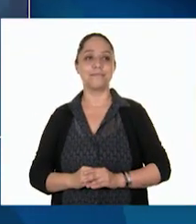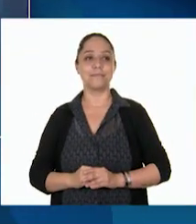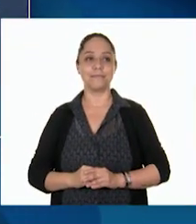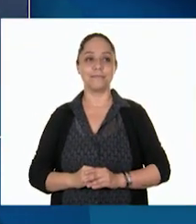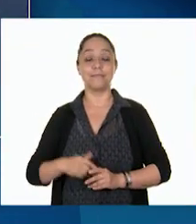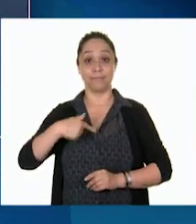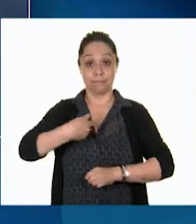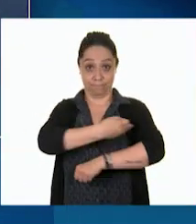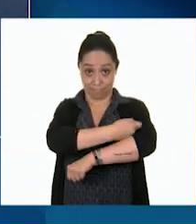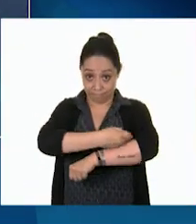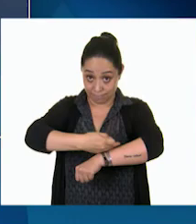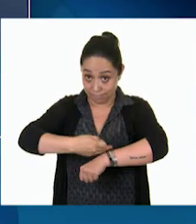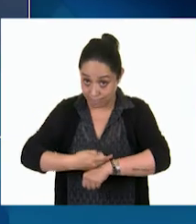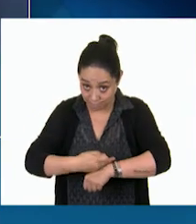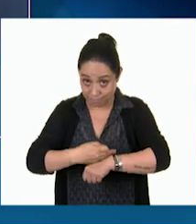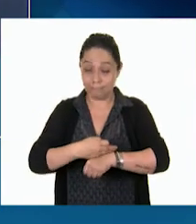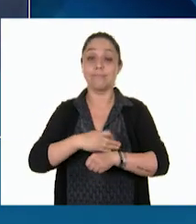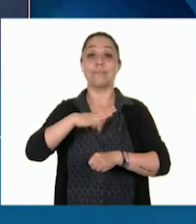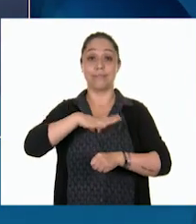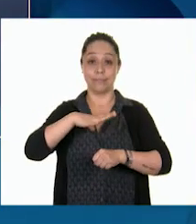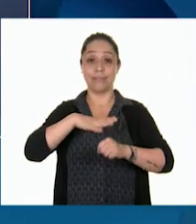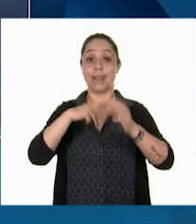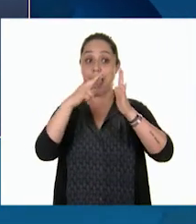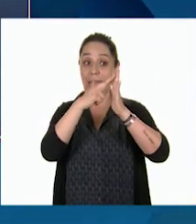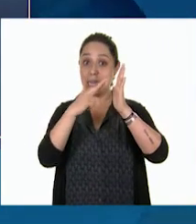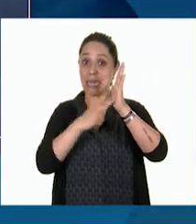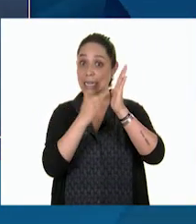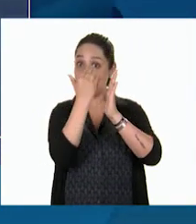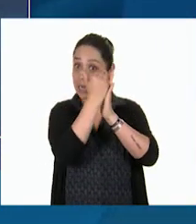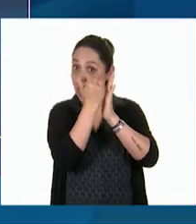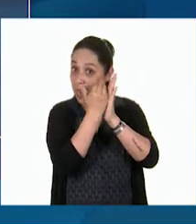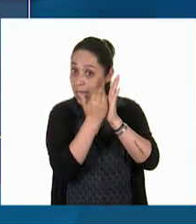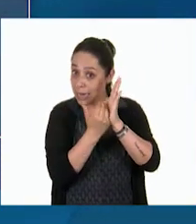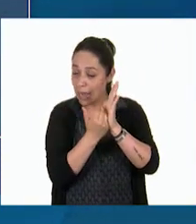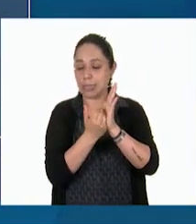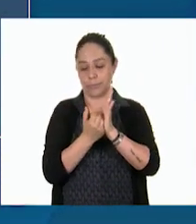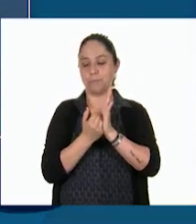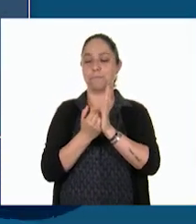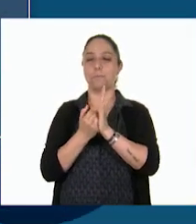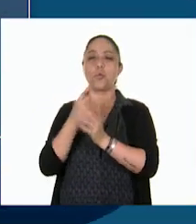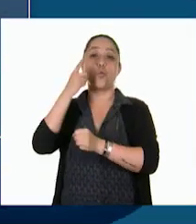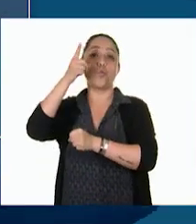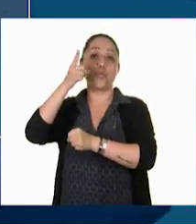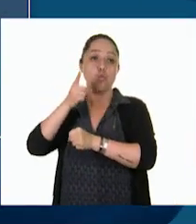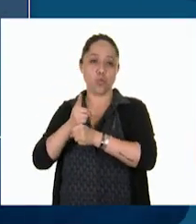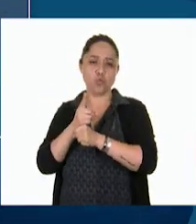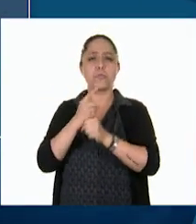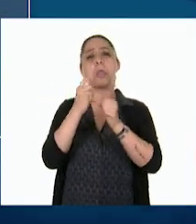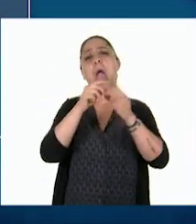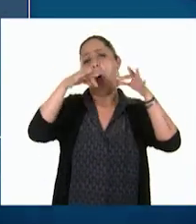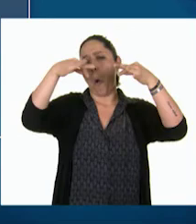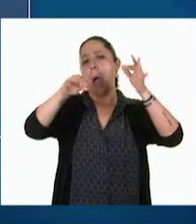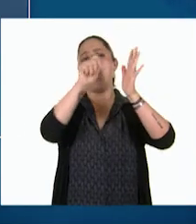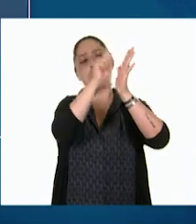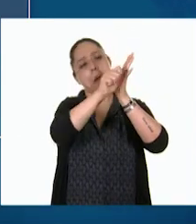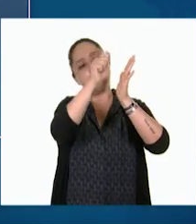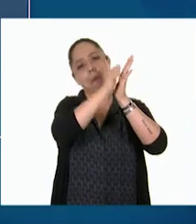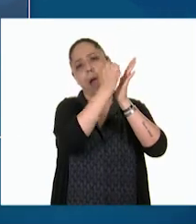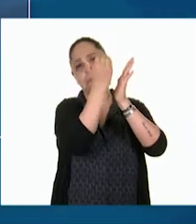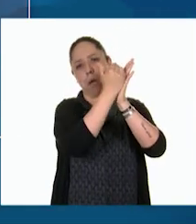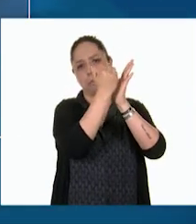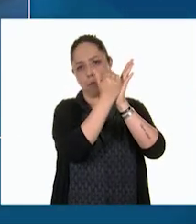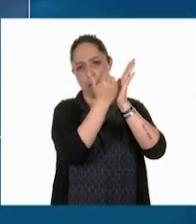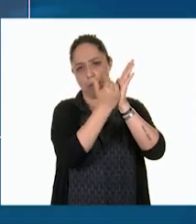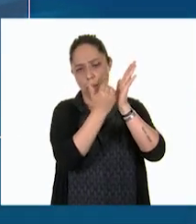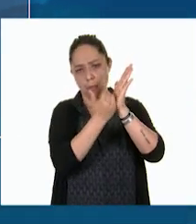En mi familia existen reglas y un día las escribimos en una hoja y quedamos